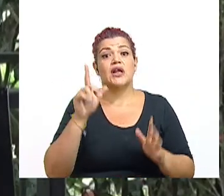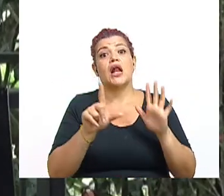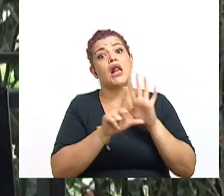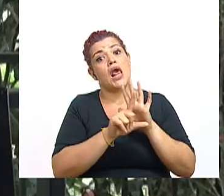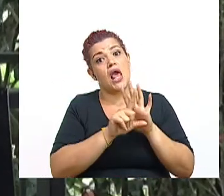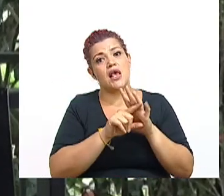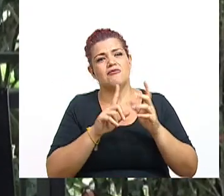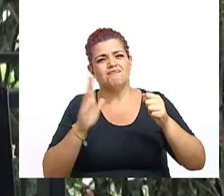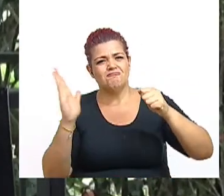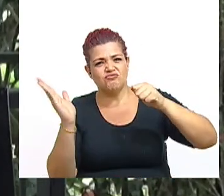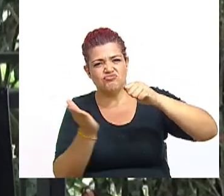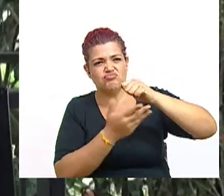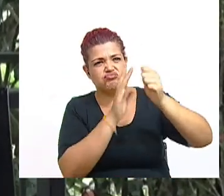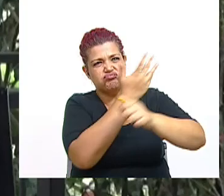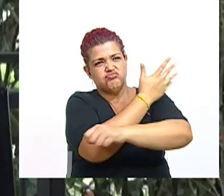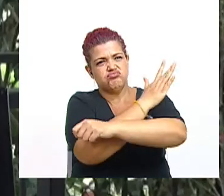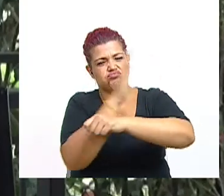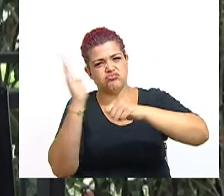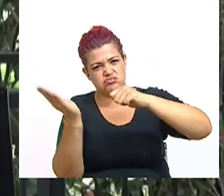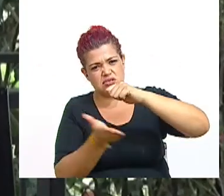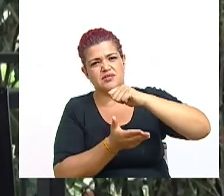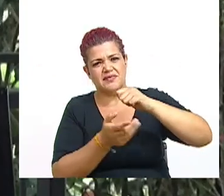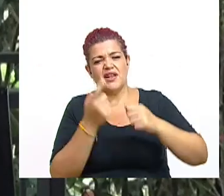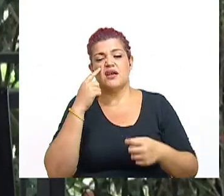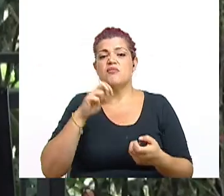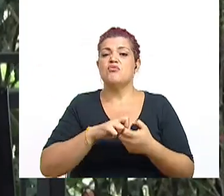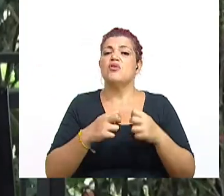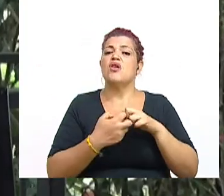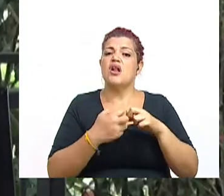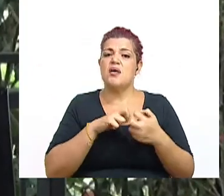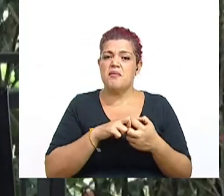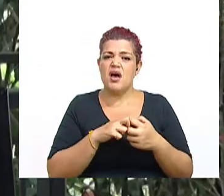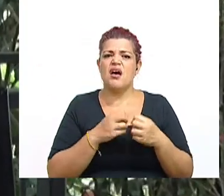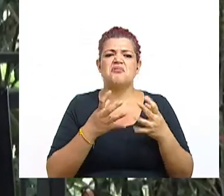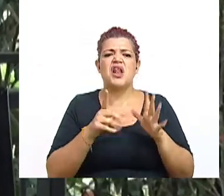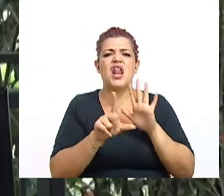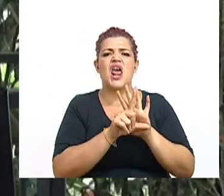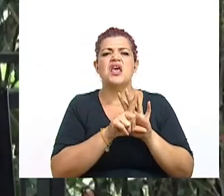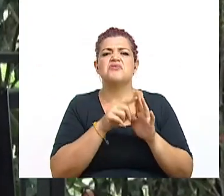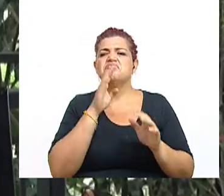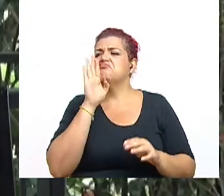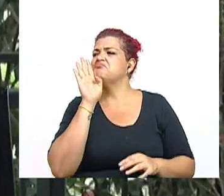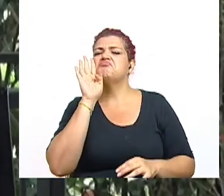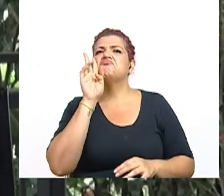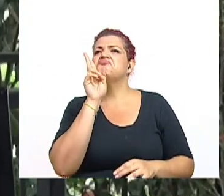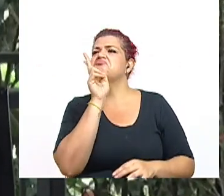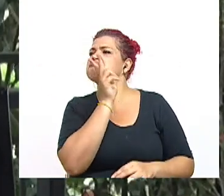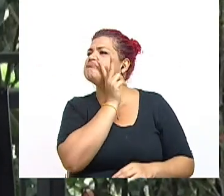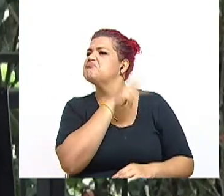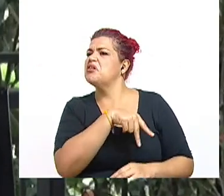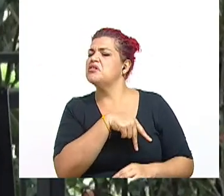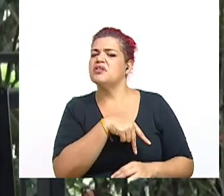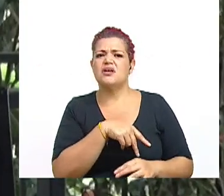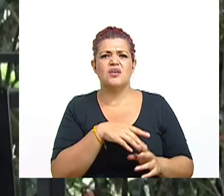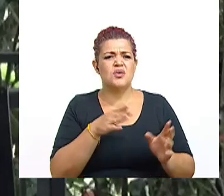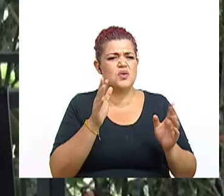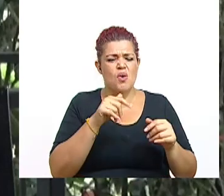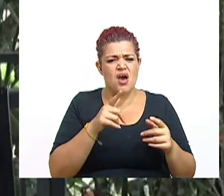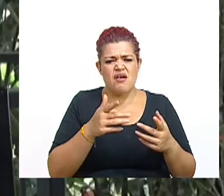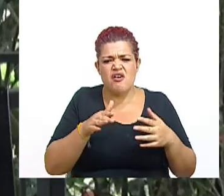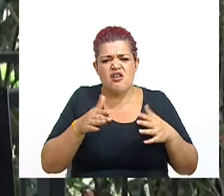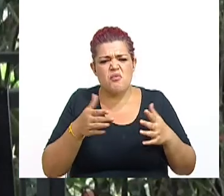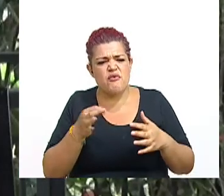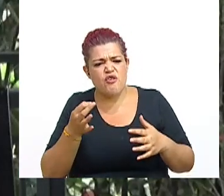ley forestal, por ejemplo. El problema es que muchas de estas leyes no se cumplen, o existen como mecanismos